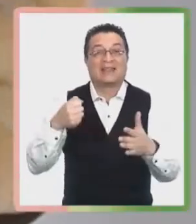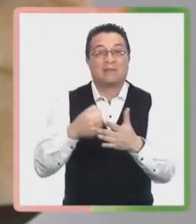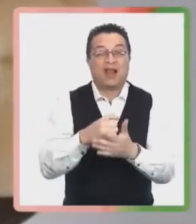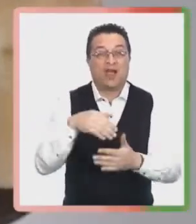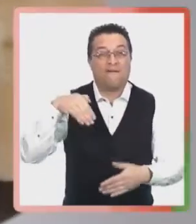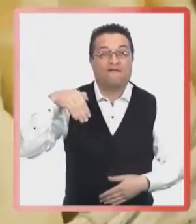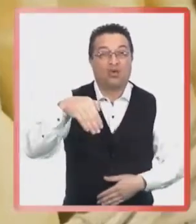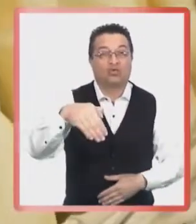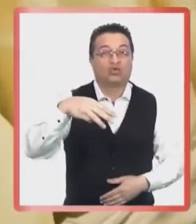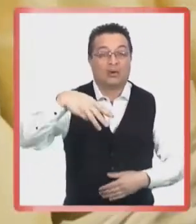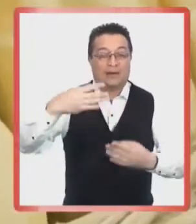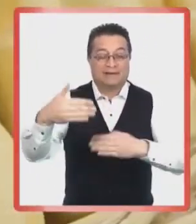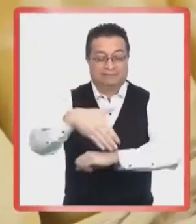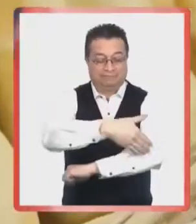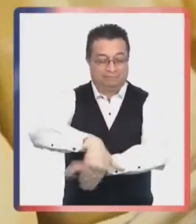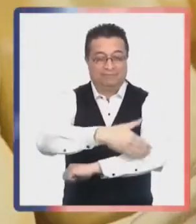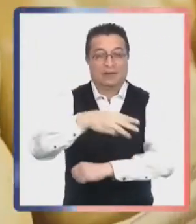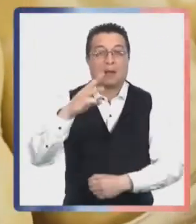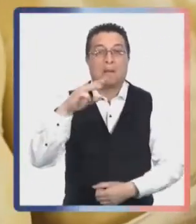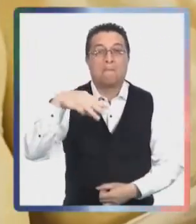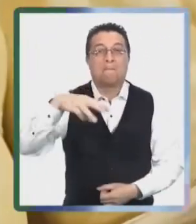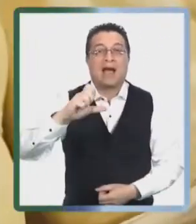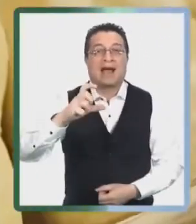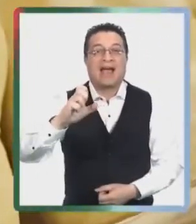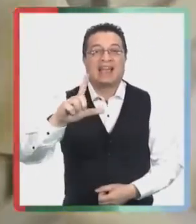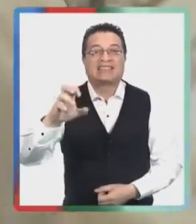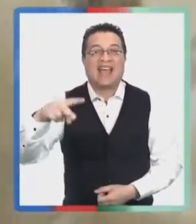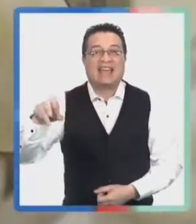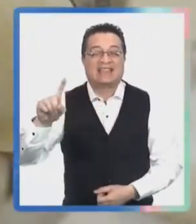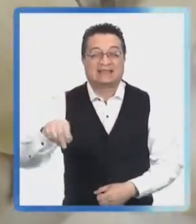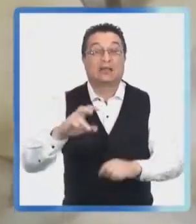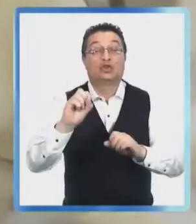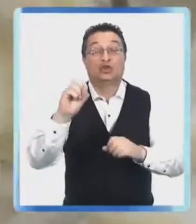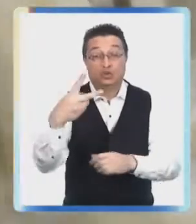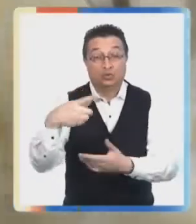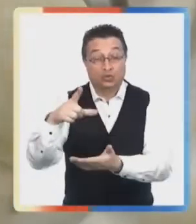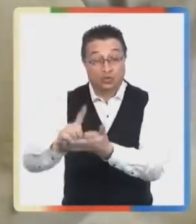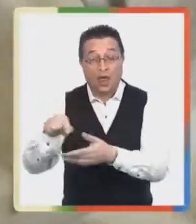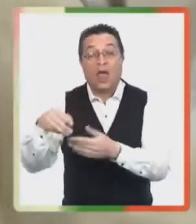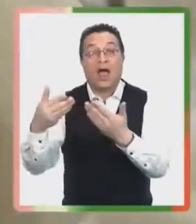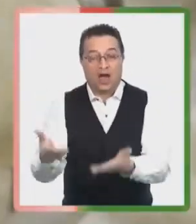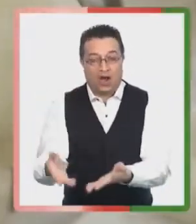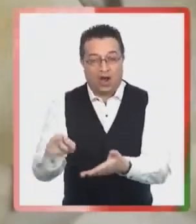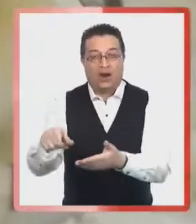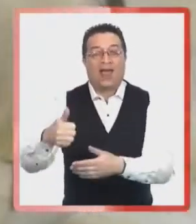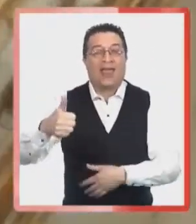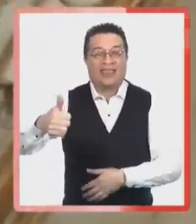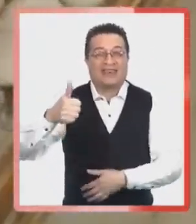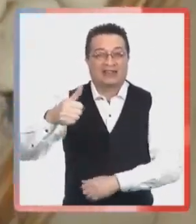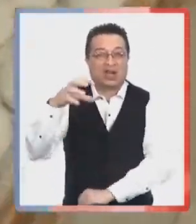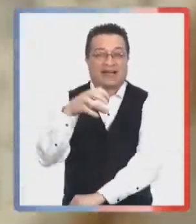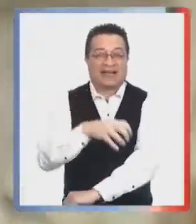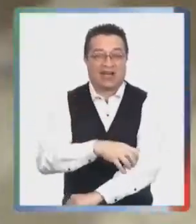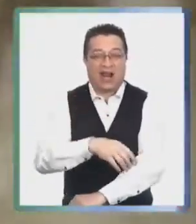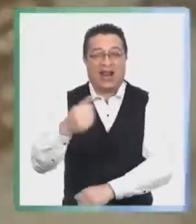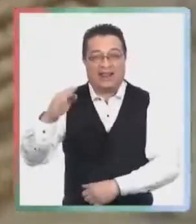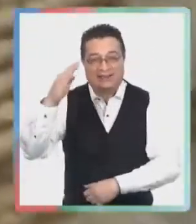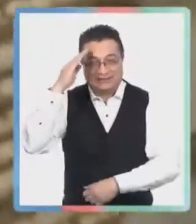ex terminal de buses en calle Magallanes, mientras que un segundo local se implementará en las actuales dependencias de la